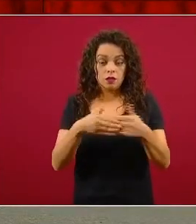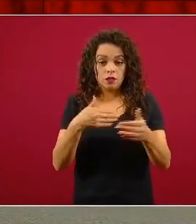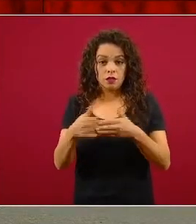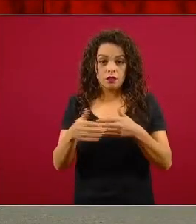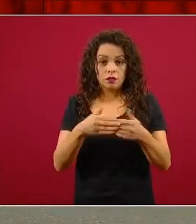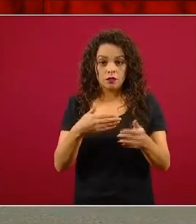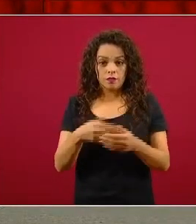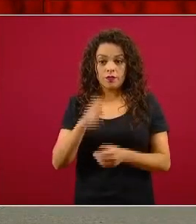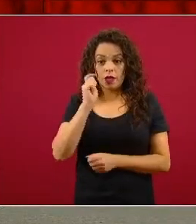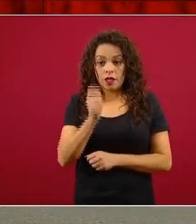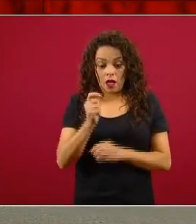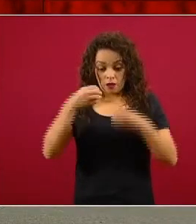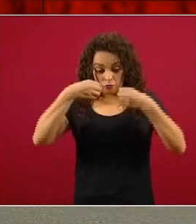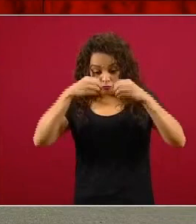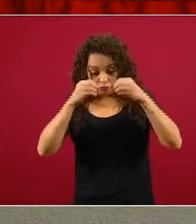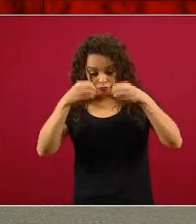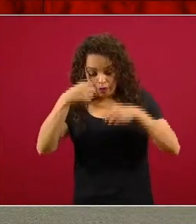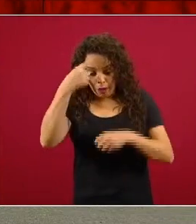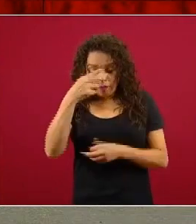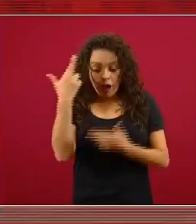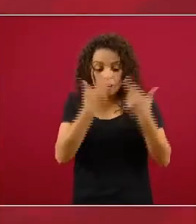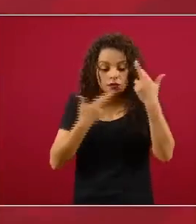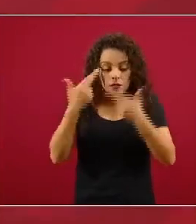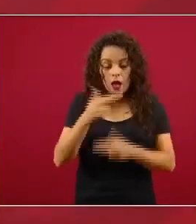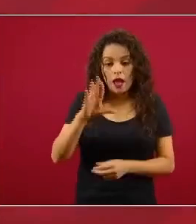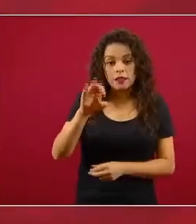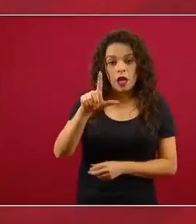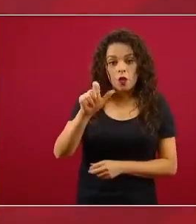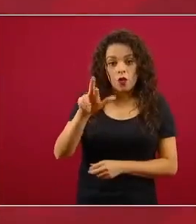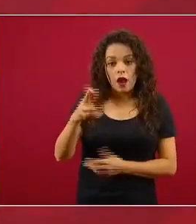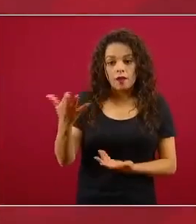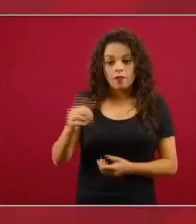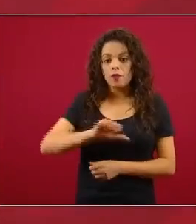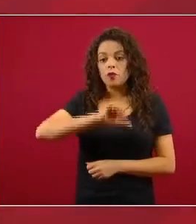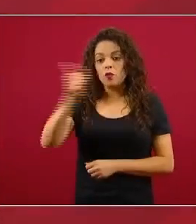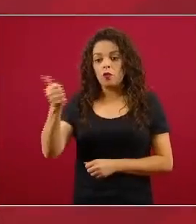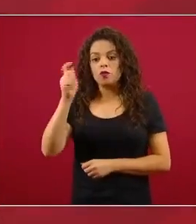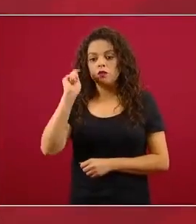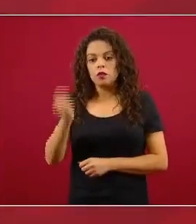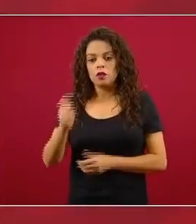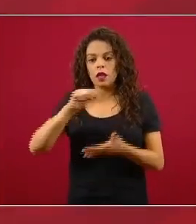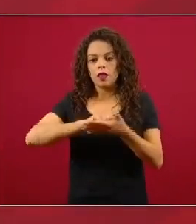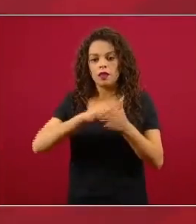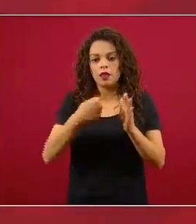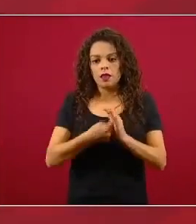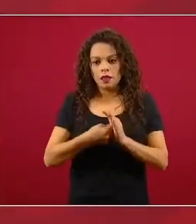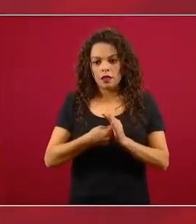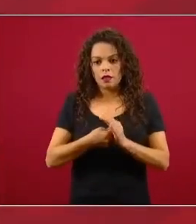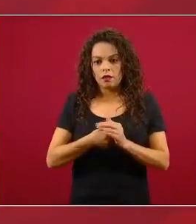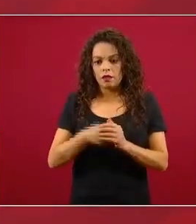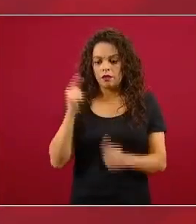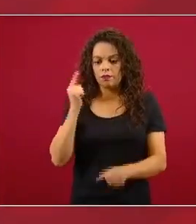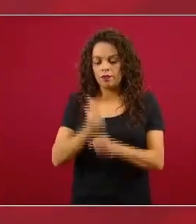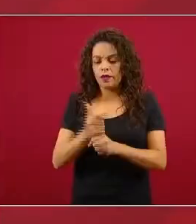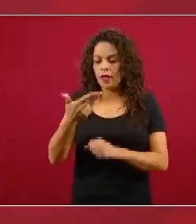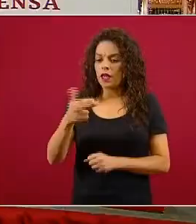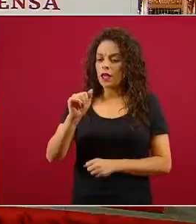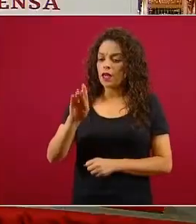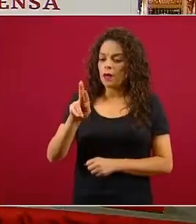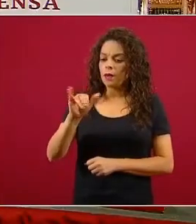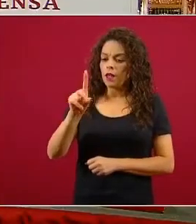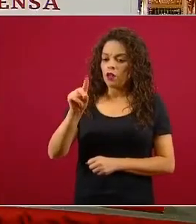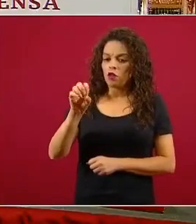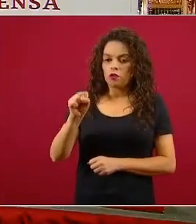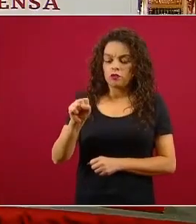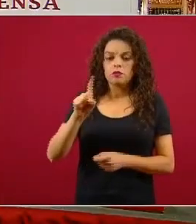de la microscopía, de la evaluación de las células. Es una técnica que se llama detección de captura de híbridos, donde se detectan las